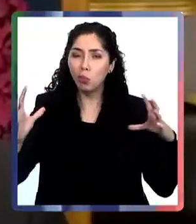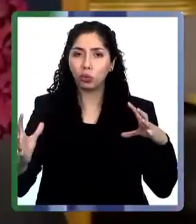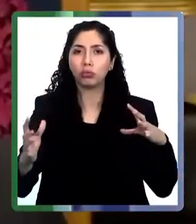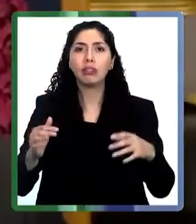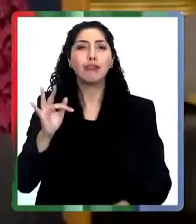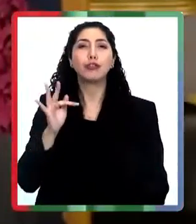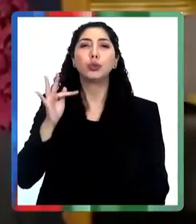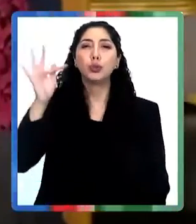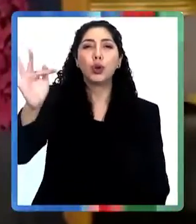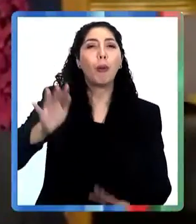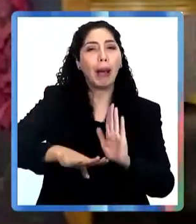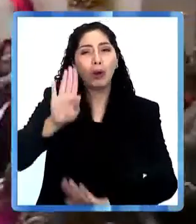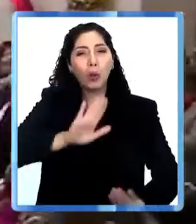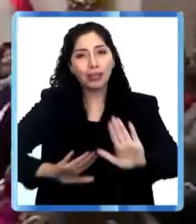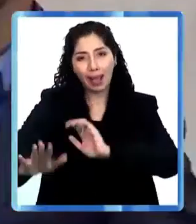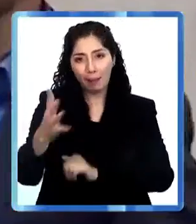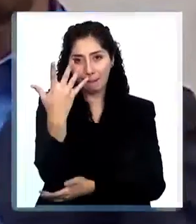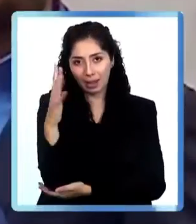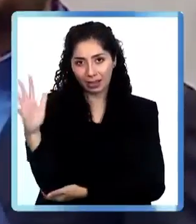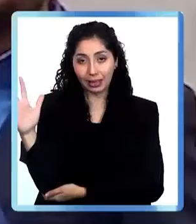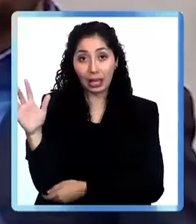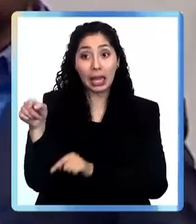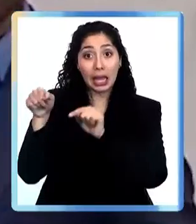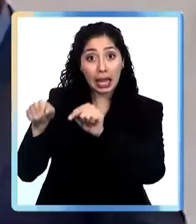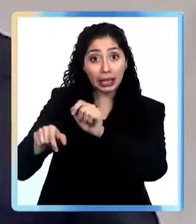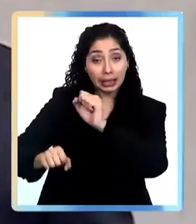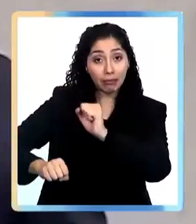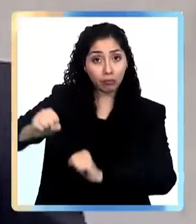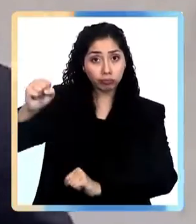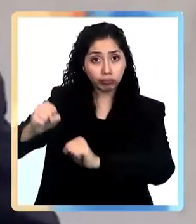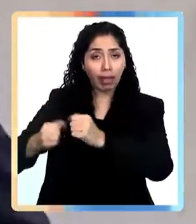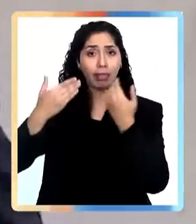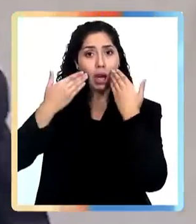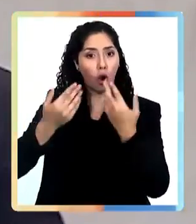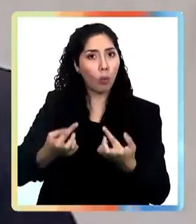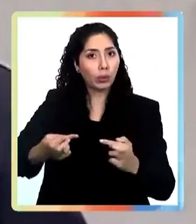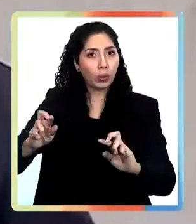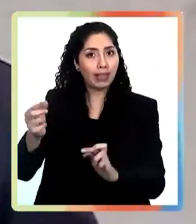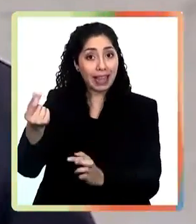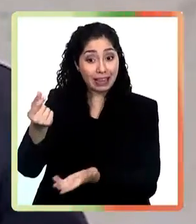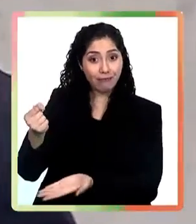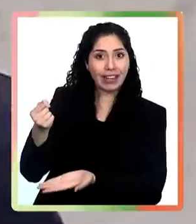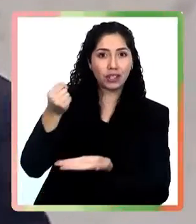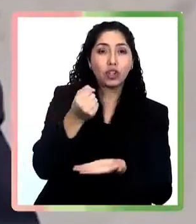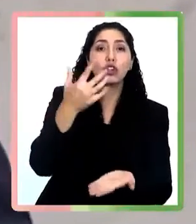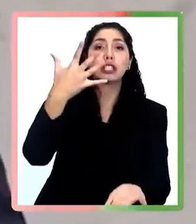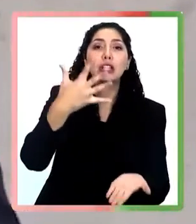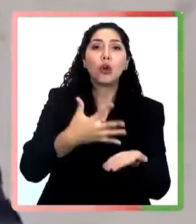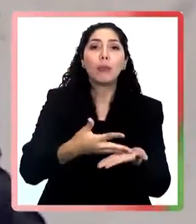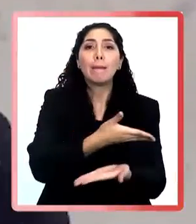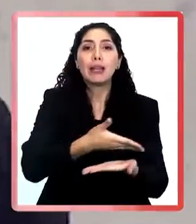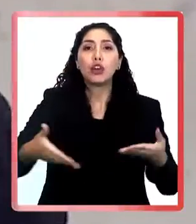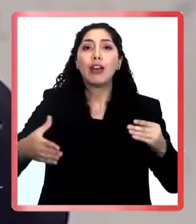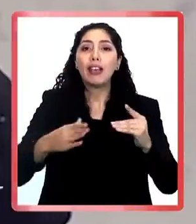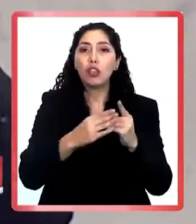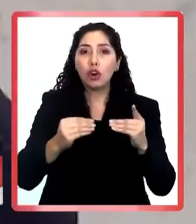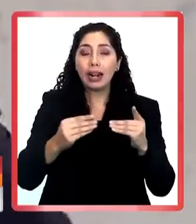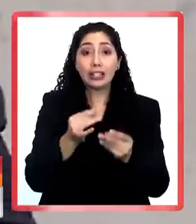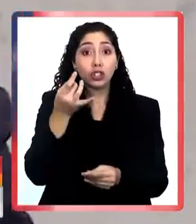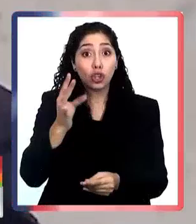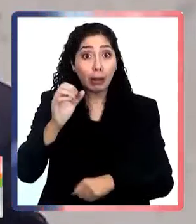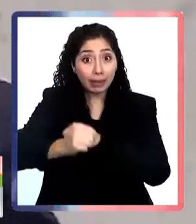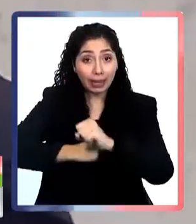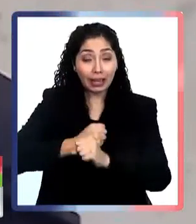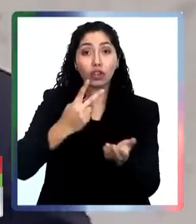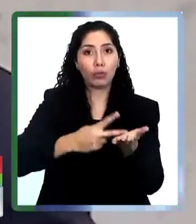a un futuro más sustentable esta industria ofrece oportunidades de inversión por unos 5 mil millones de dólares sólo